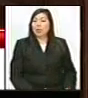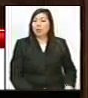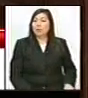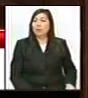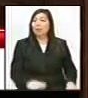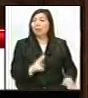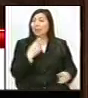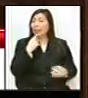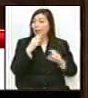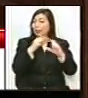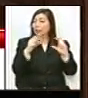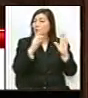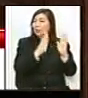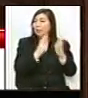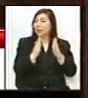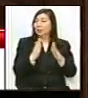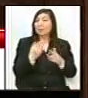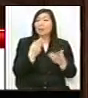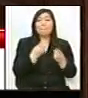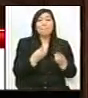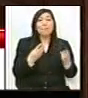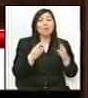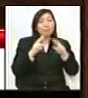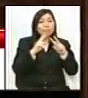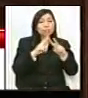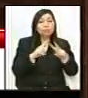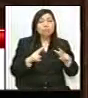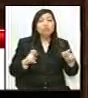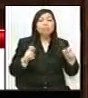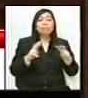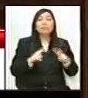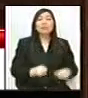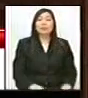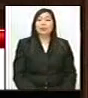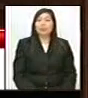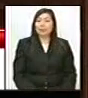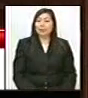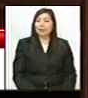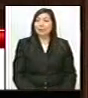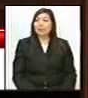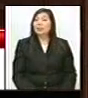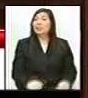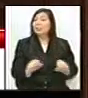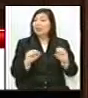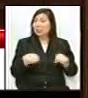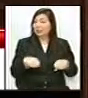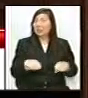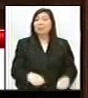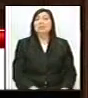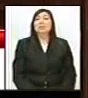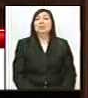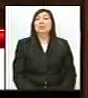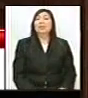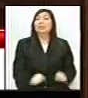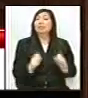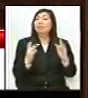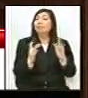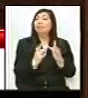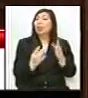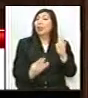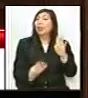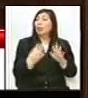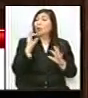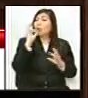o se rotula determinación de hechos en materia de investigación. Y efectivamente se identifican